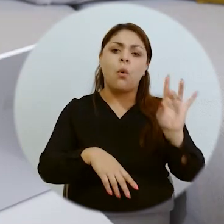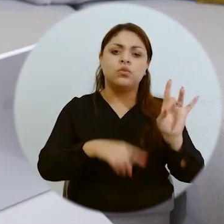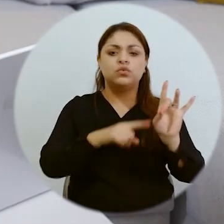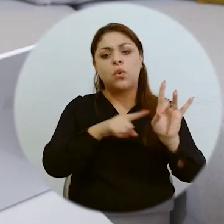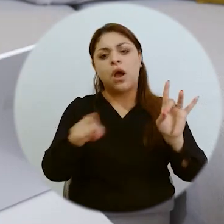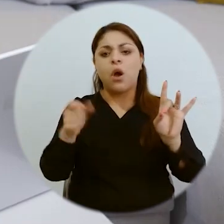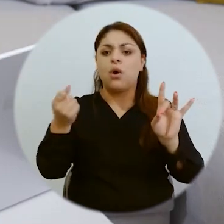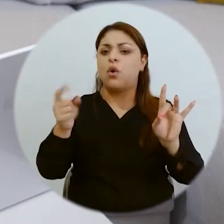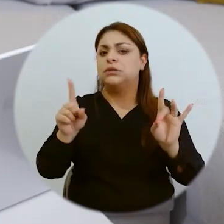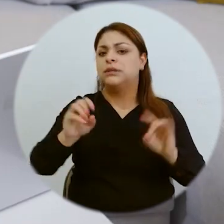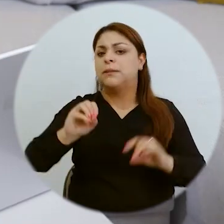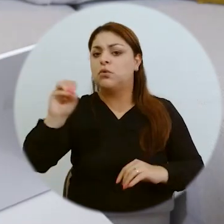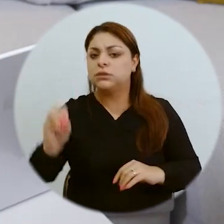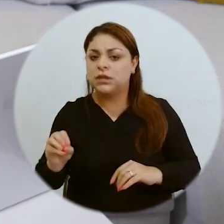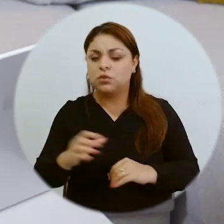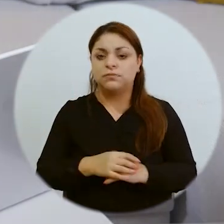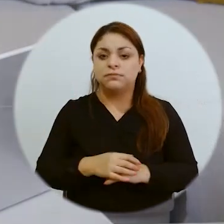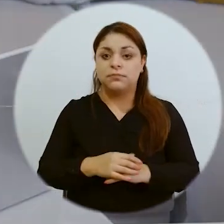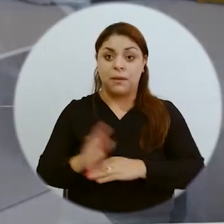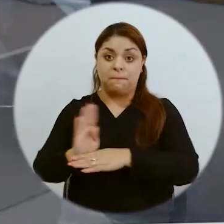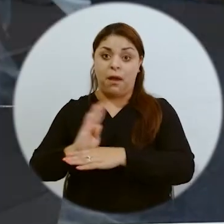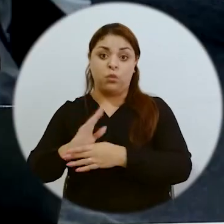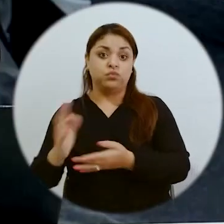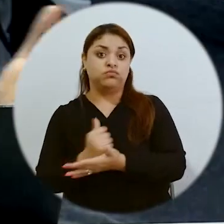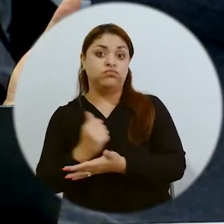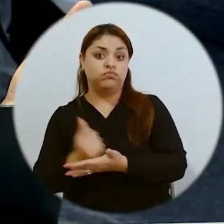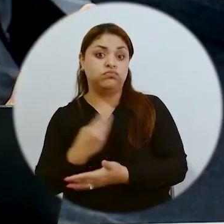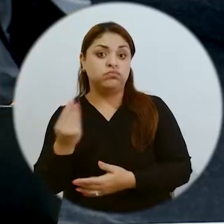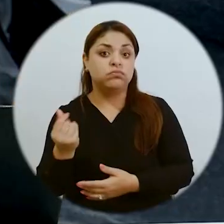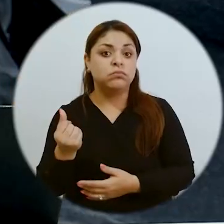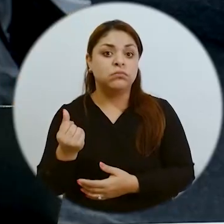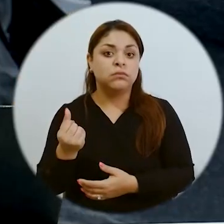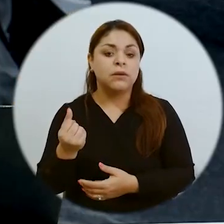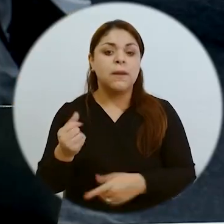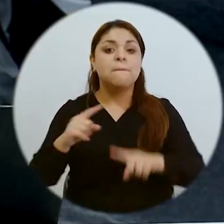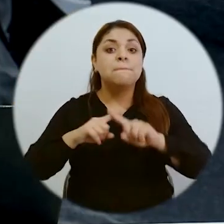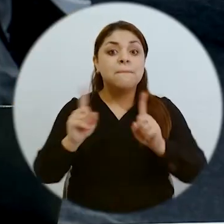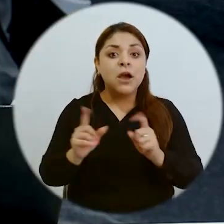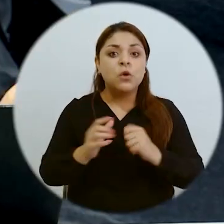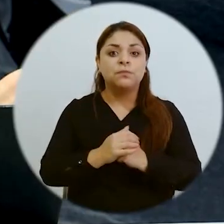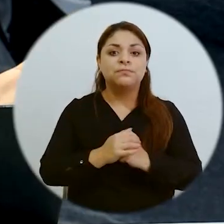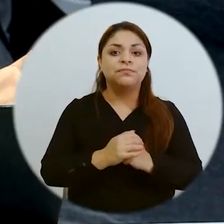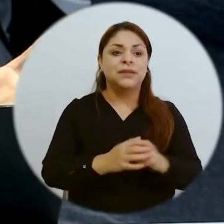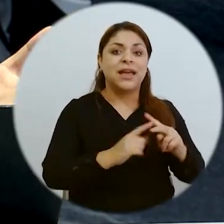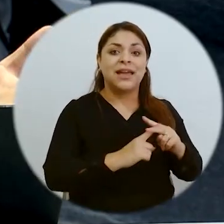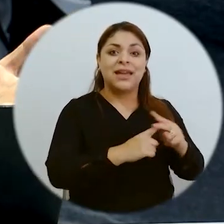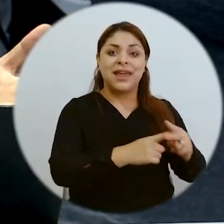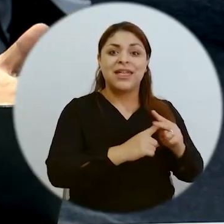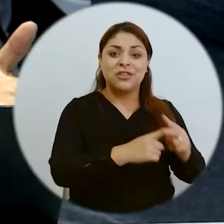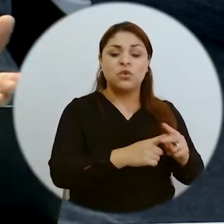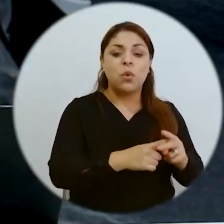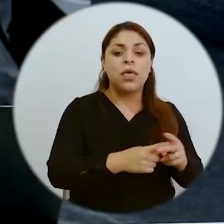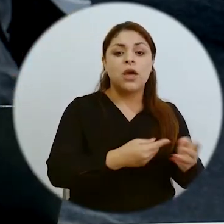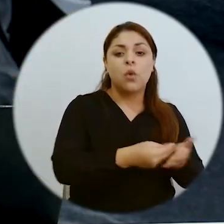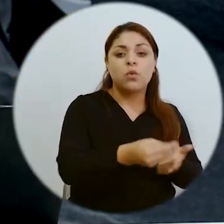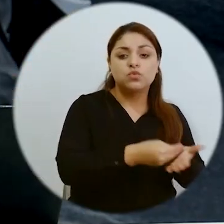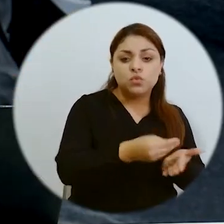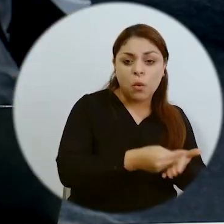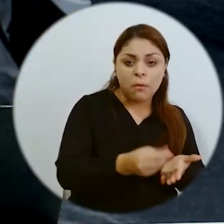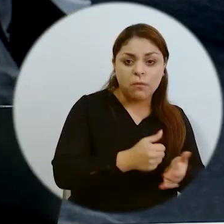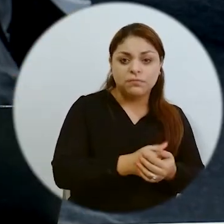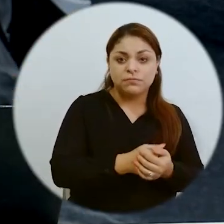relación con los costos y con el riesgo y con alguna cosa de esas, menos mal. Pero les voy a poner un ejemplo. Para un crédito